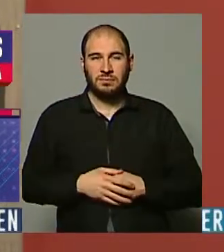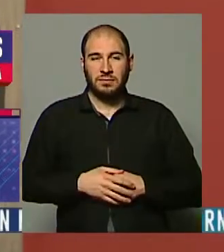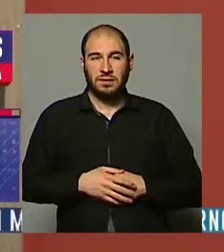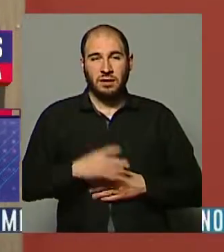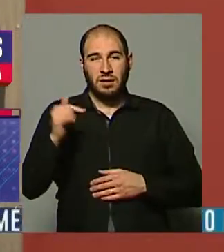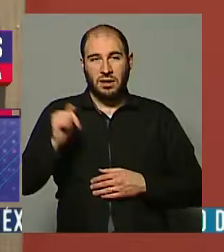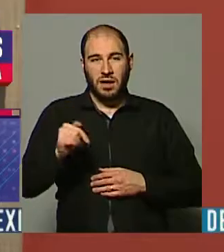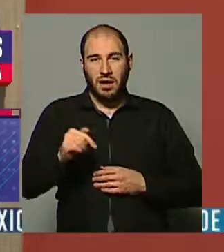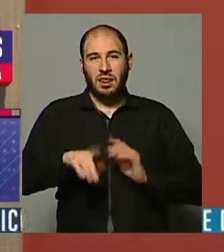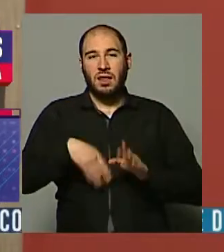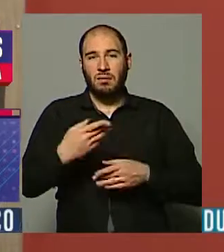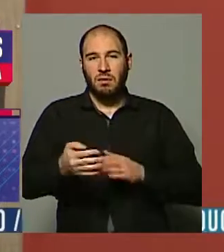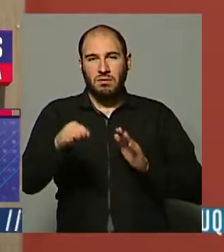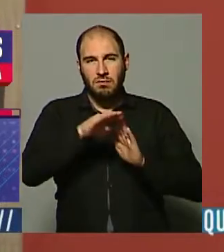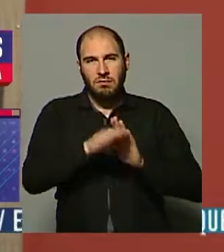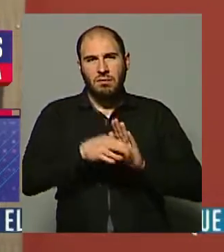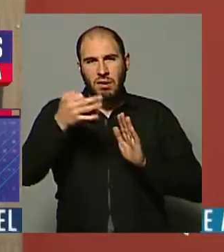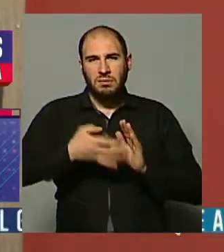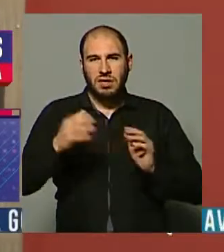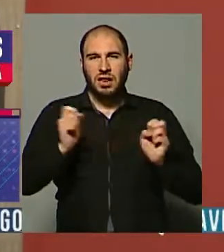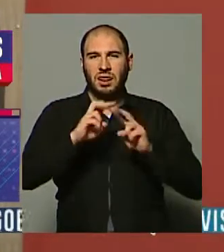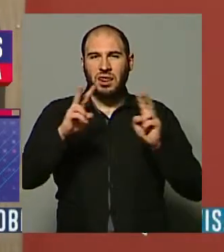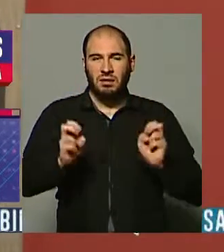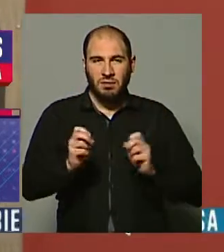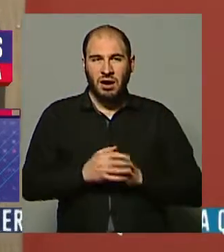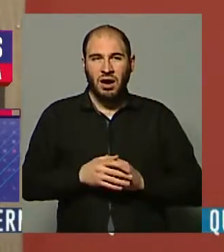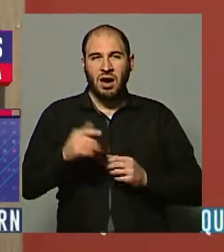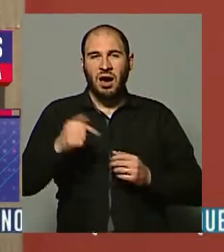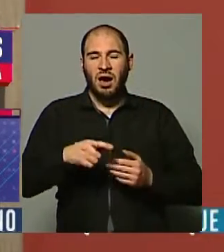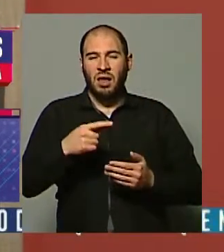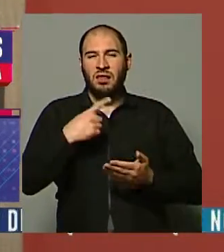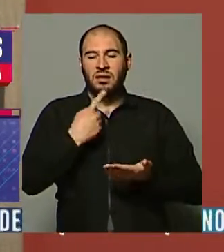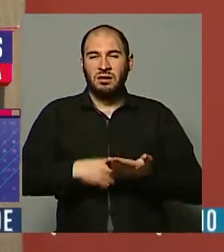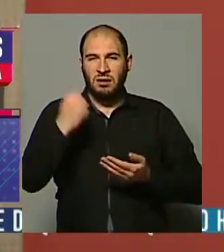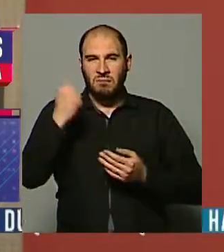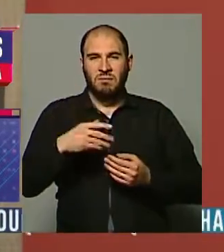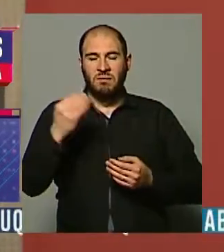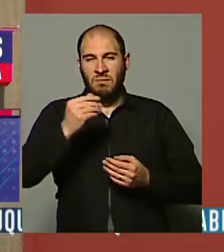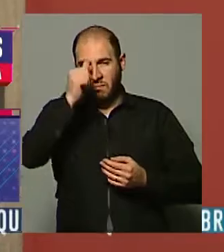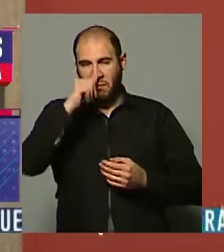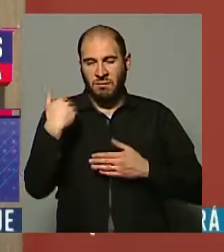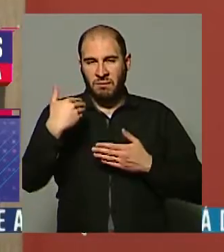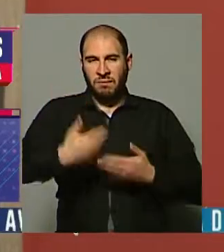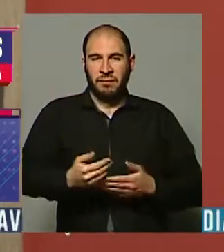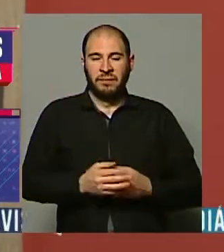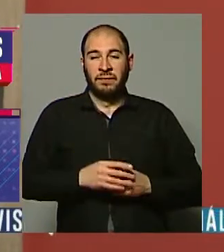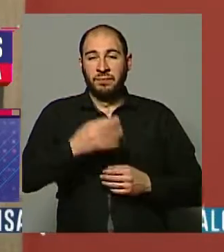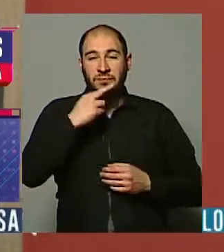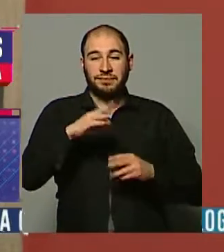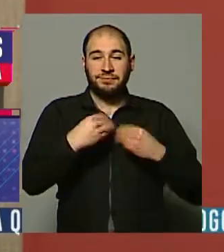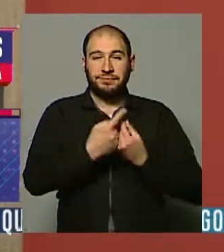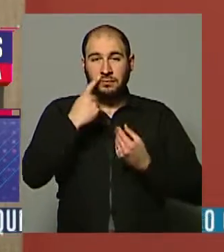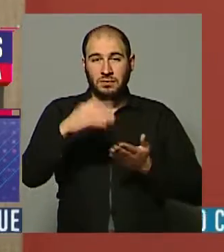se venían algunas precisiones específicas con respecto a algún paquete económico durante el fin de semana. Se fugaron el viernes más de